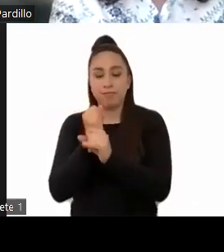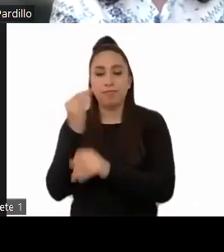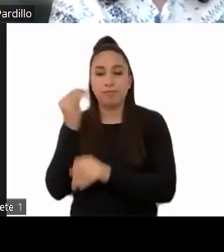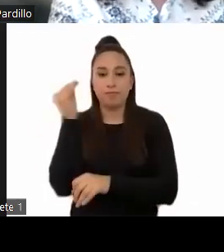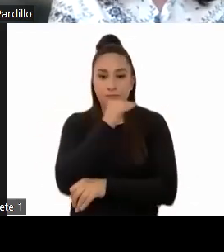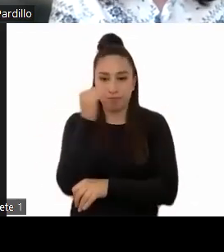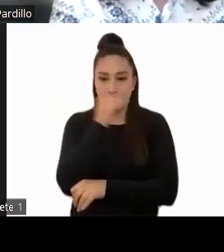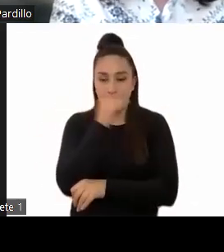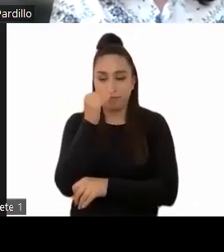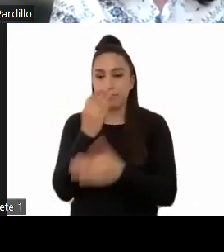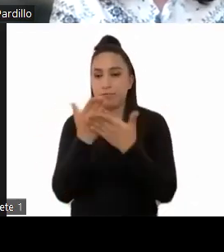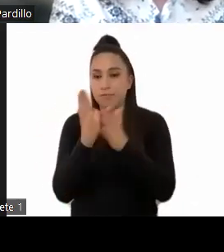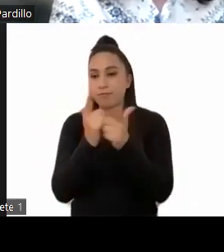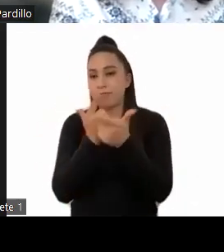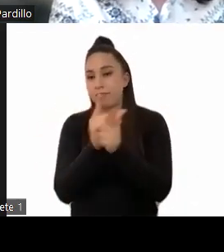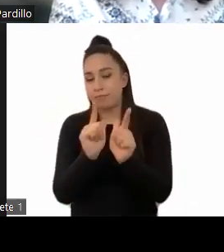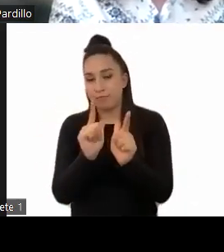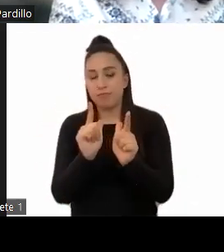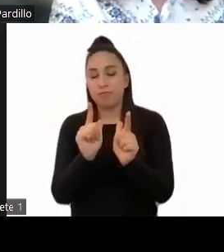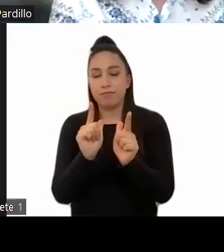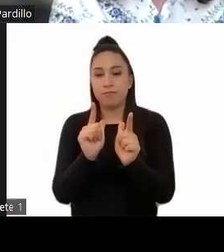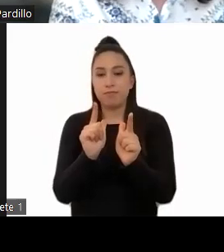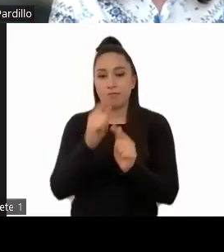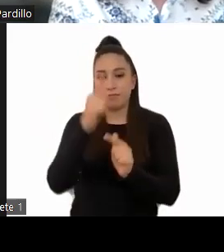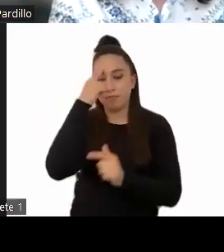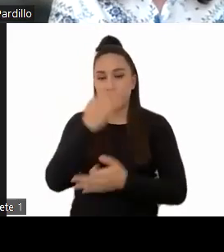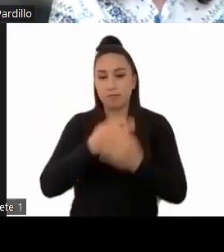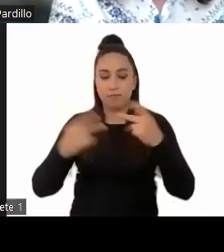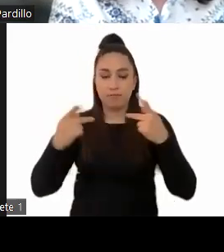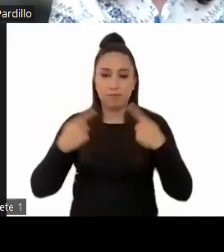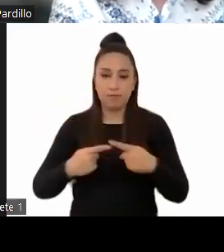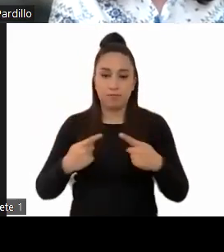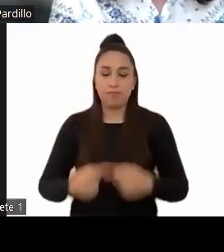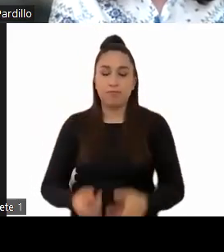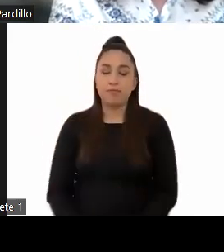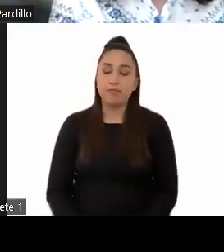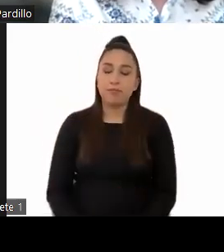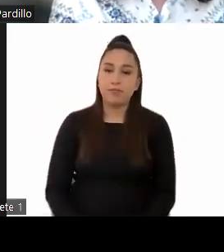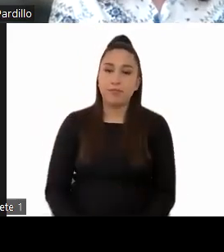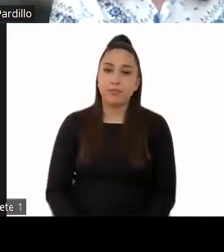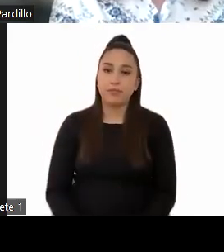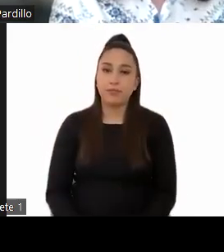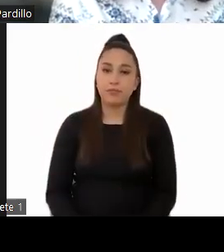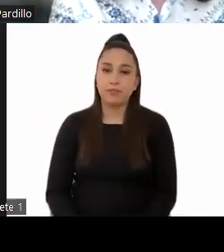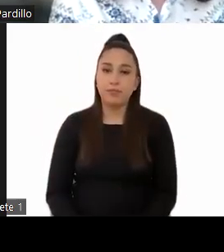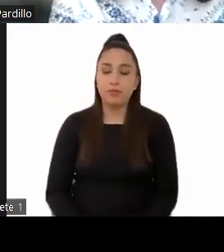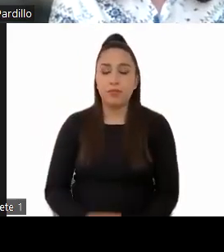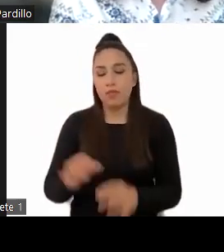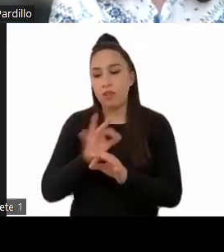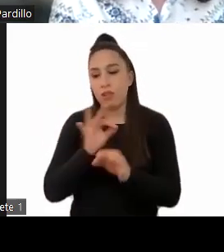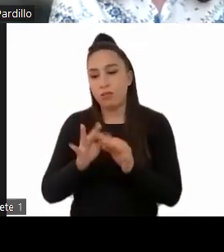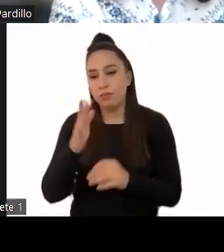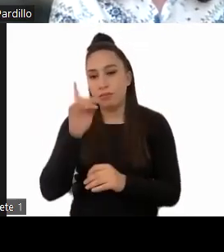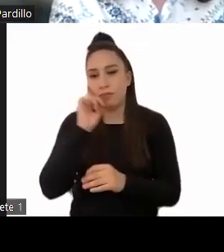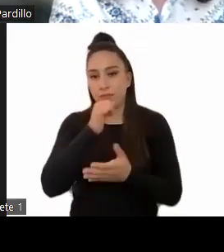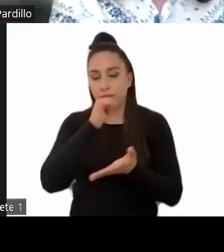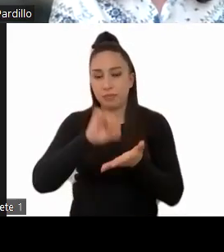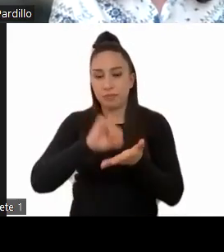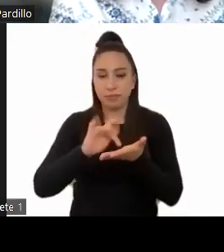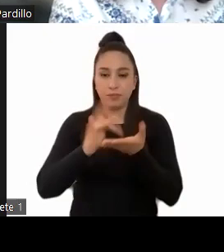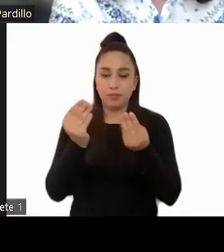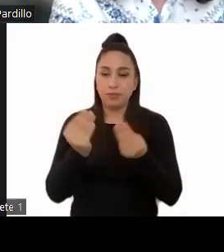manera abierta, libre y gratuita para todas y para todos. Es cuanto, diputada secretaria. Muchas gracias.